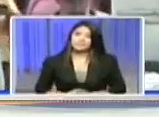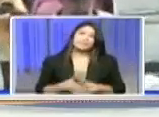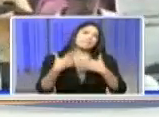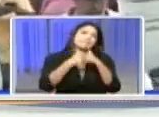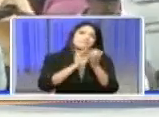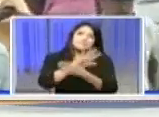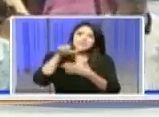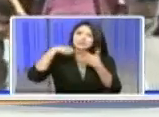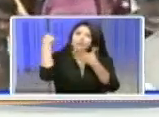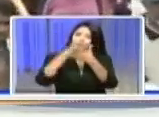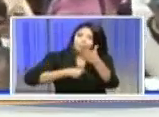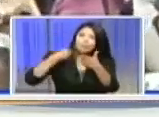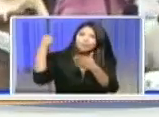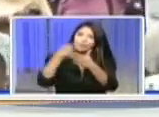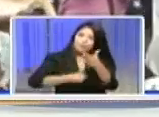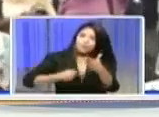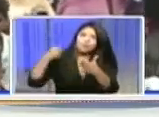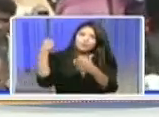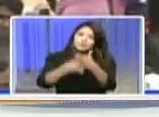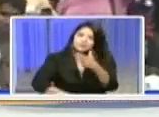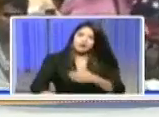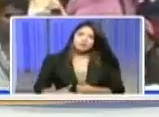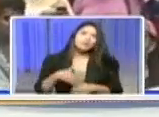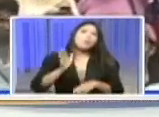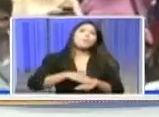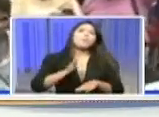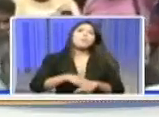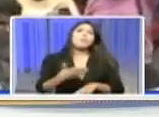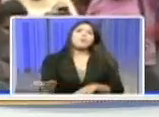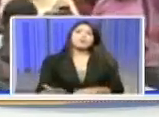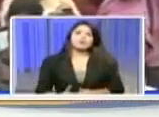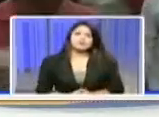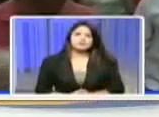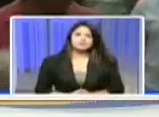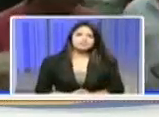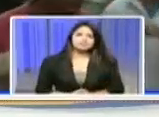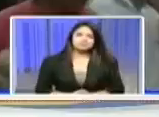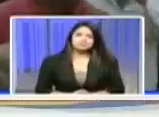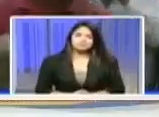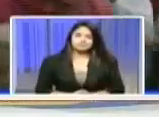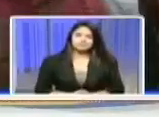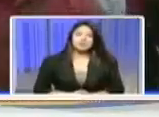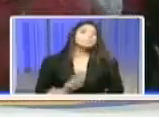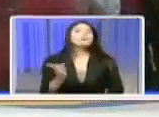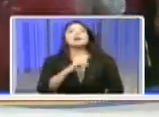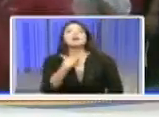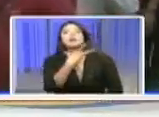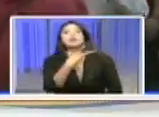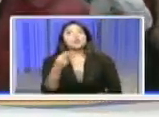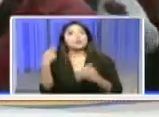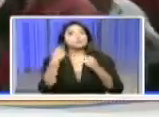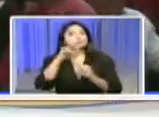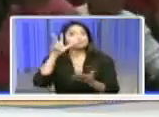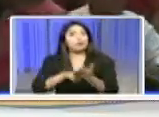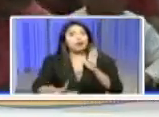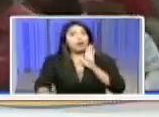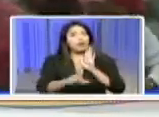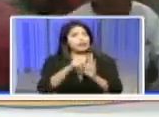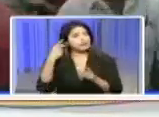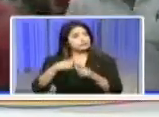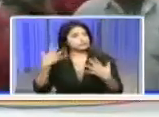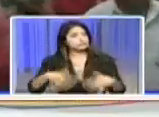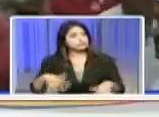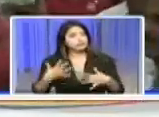peleando, luchando, porque no se ejecutara la ley que era una amenaza, la